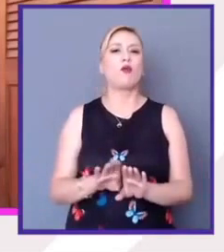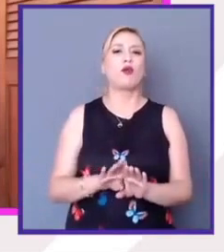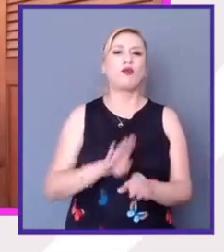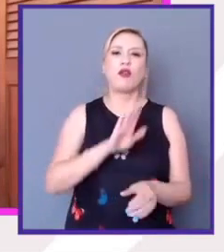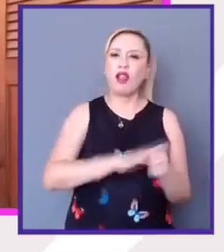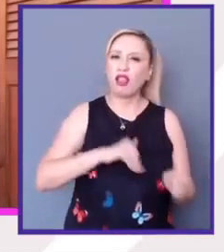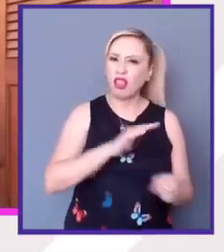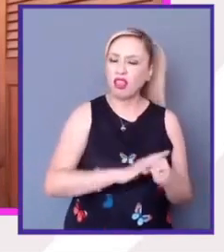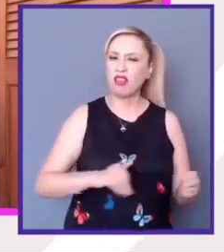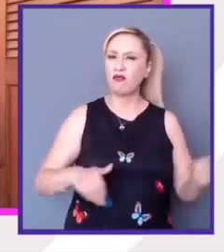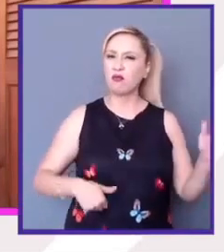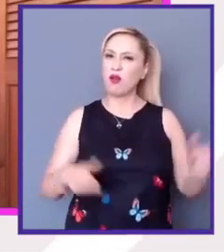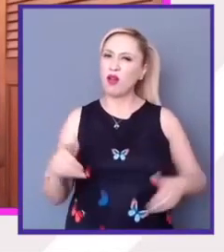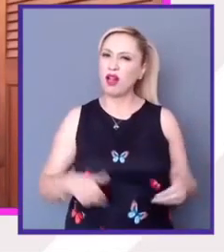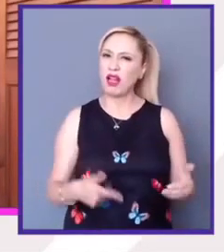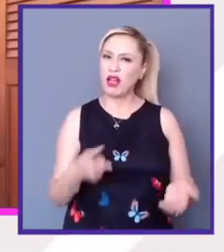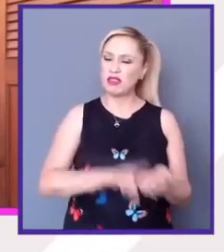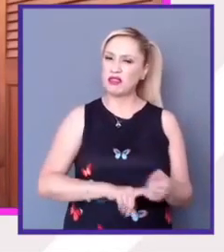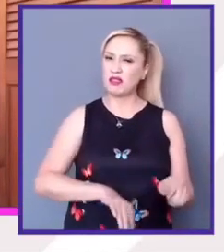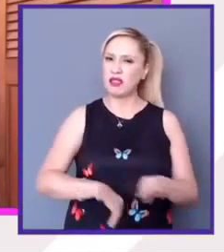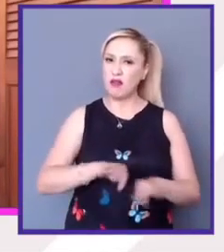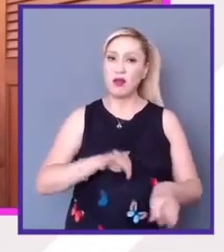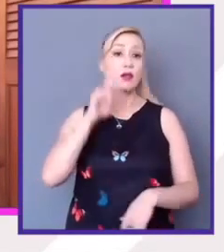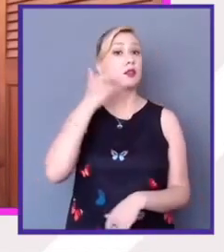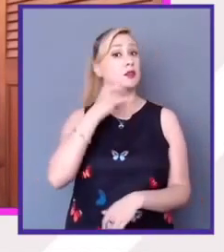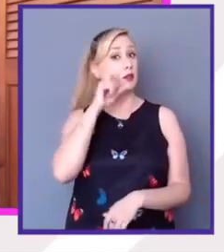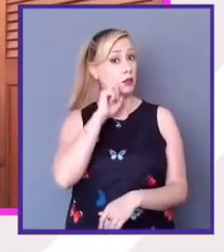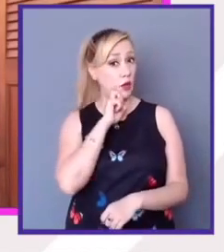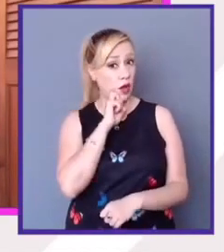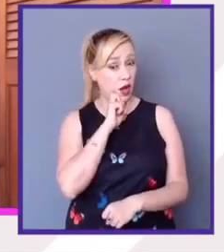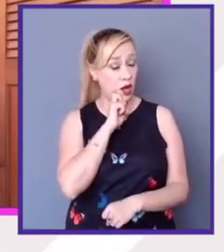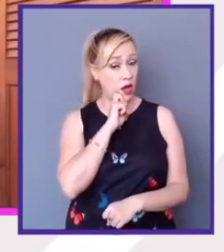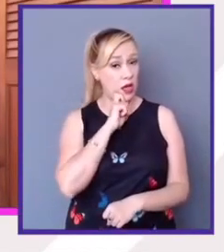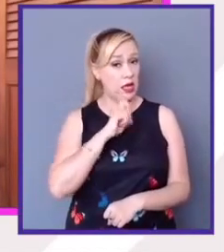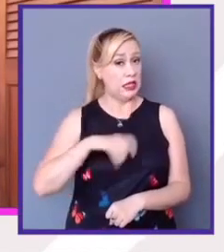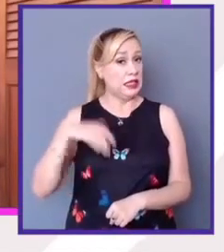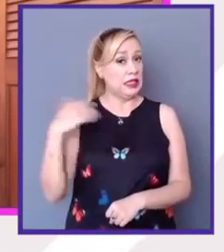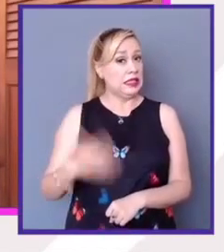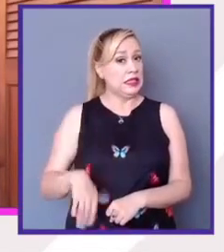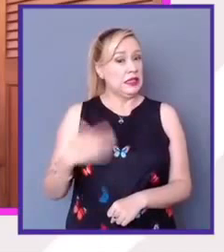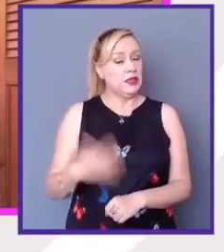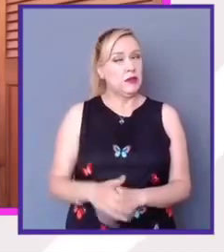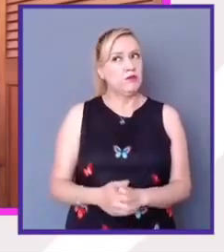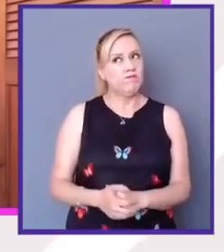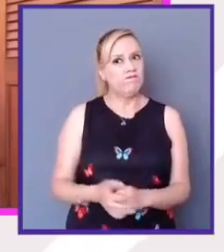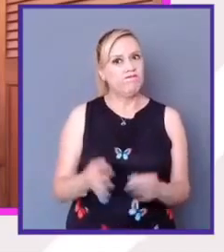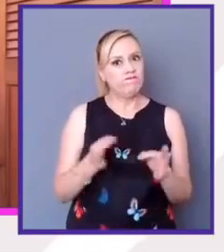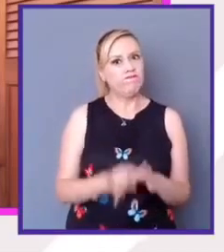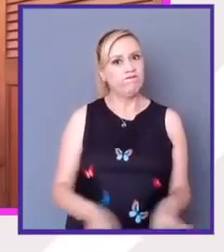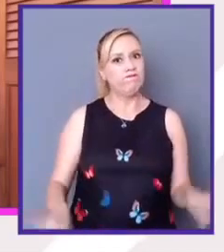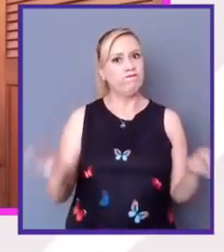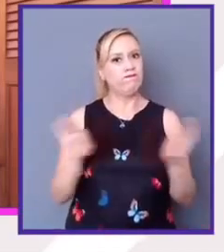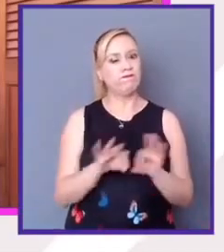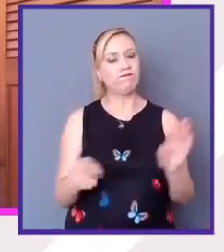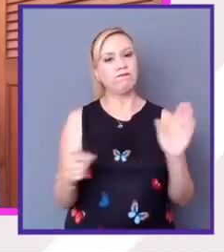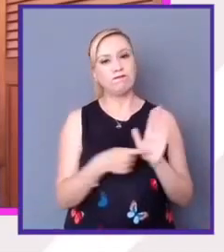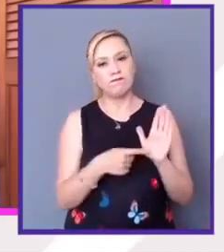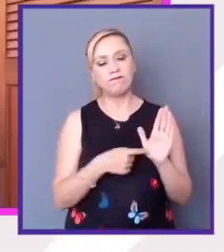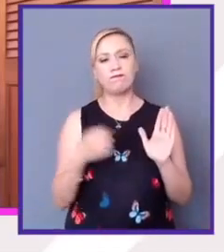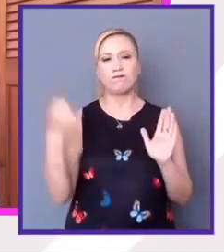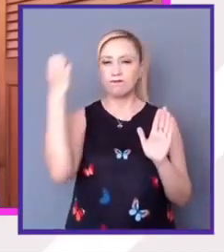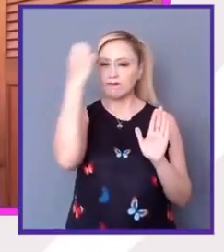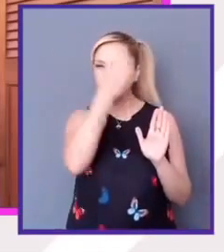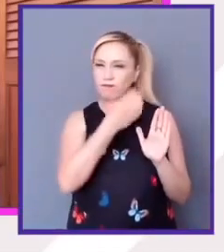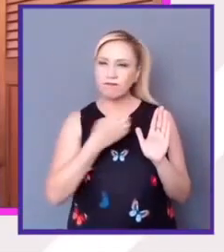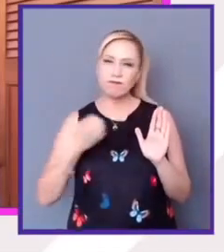laboral y también acoso y hostigamiento sexual. Y es súper importante que estos fenómenos se puedan analizar desde la